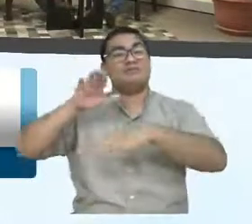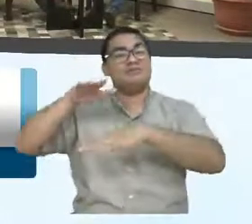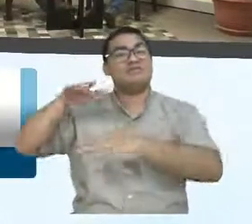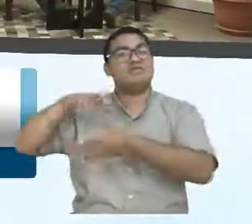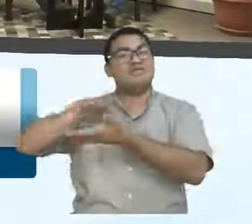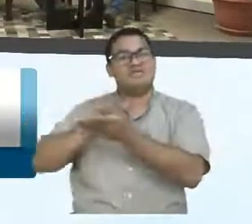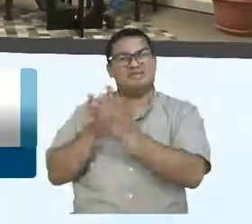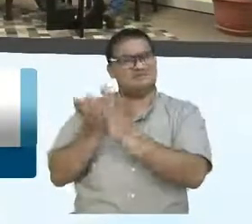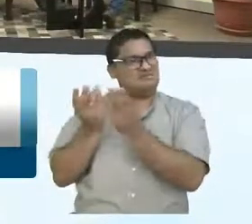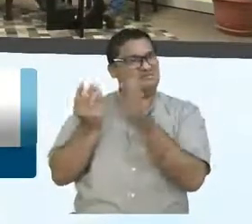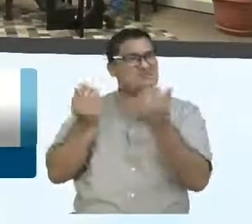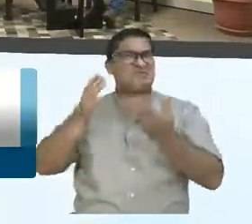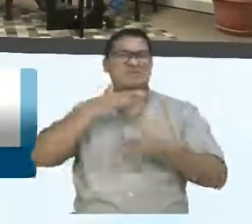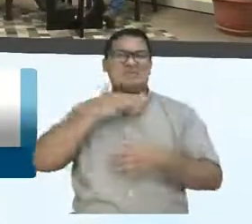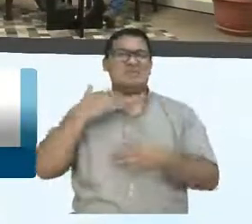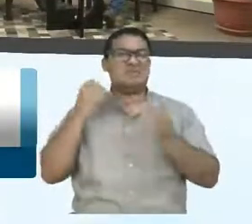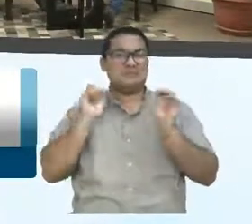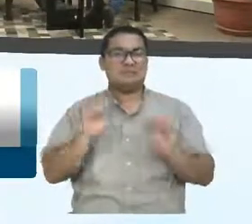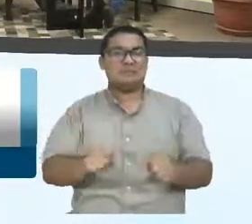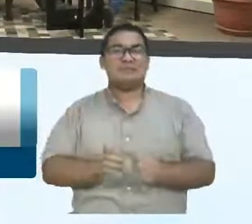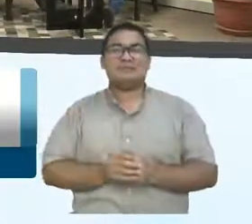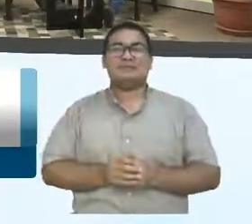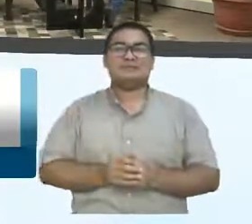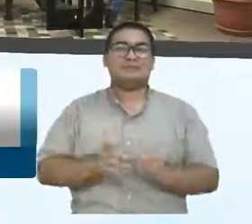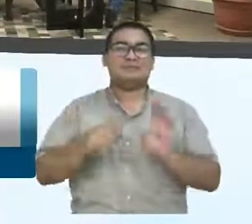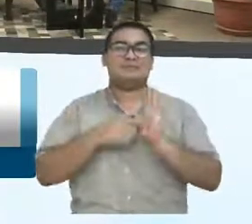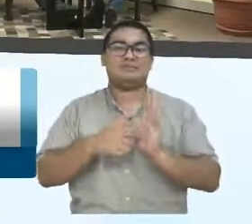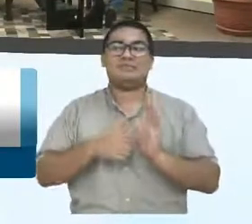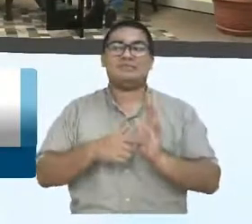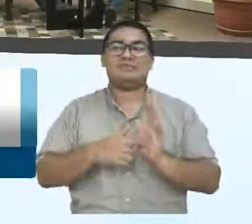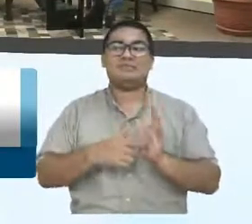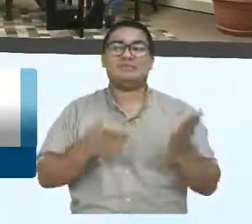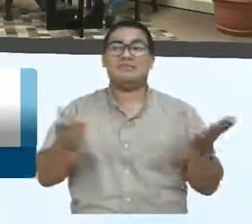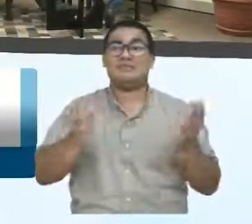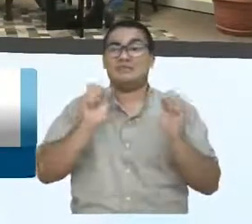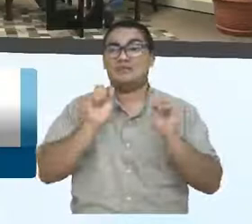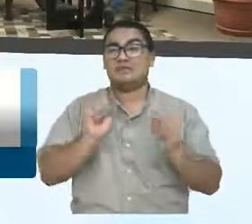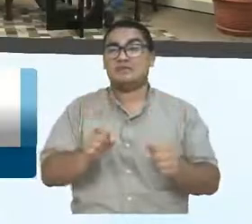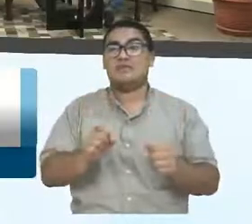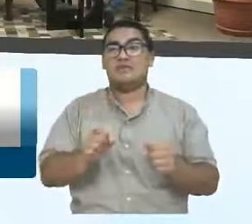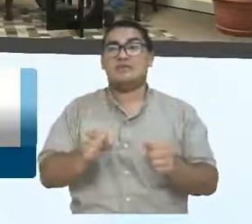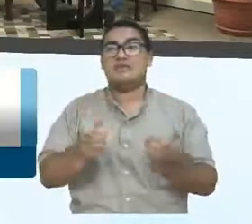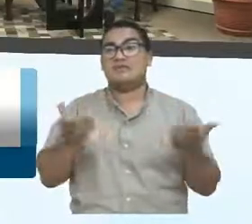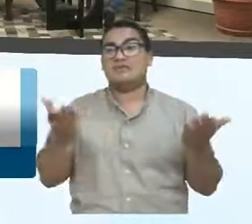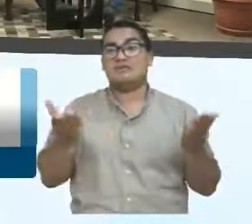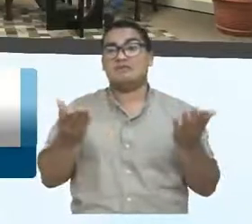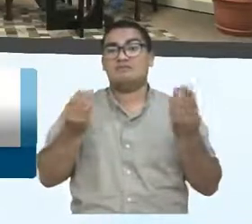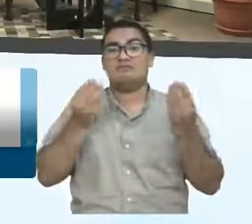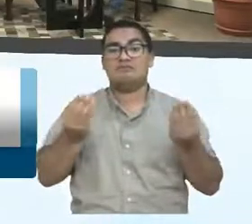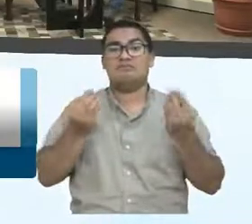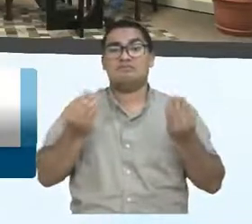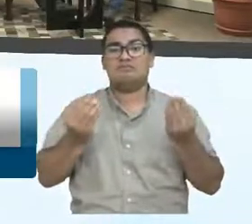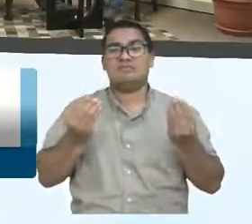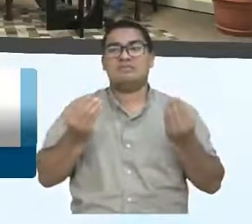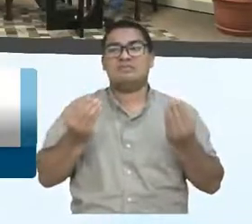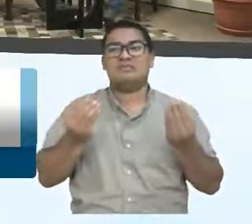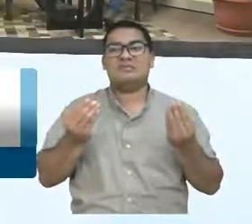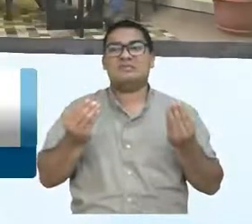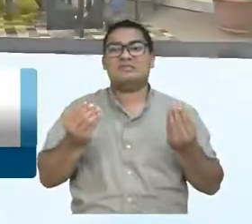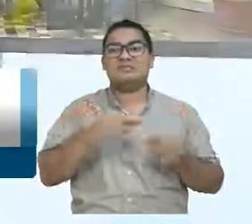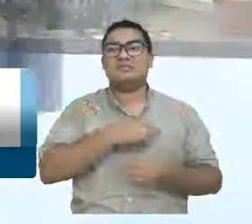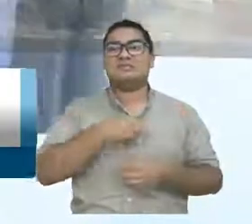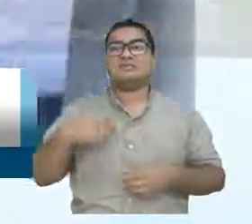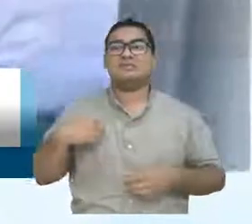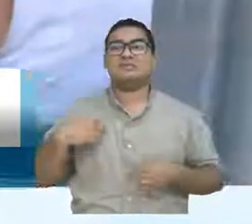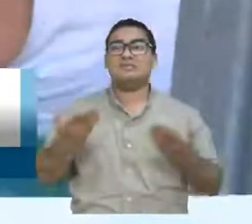frecuencia de las manos o en caso que no se pueda utilizar algún otro tipo de desinfectante en las manos. Muchos locales lo que están haciendo en